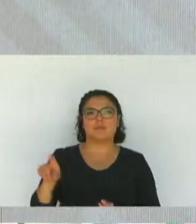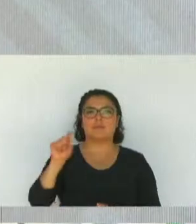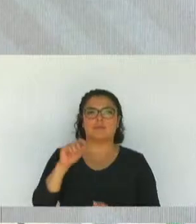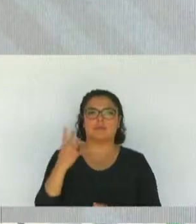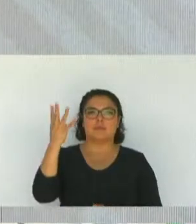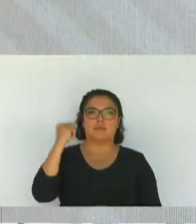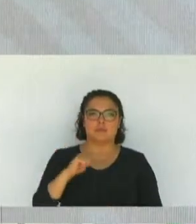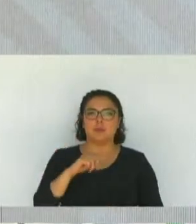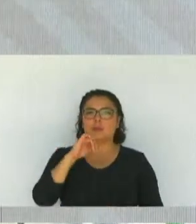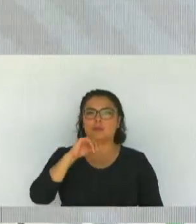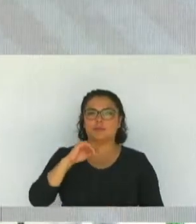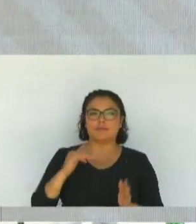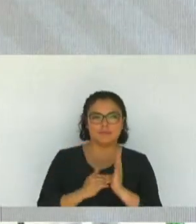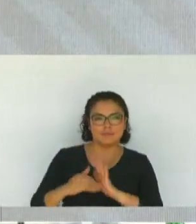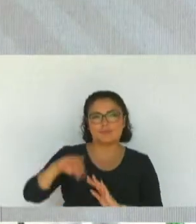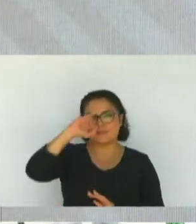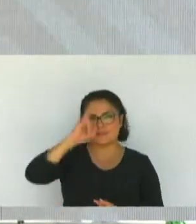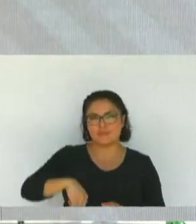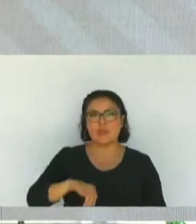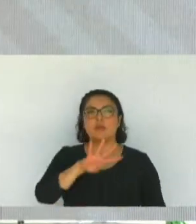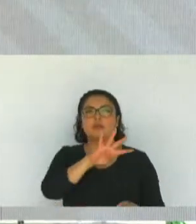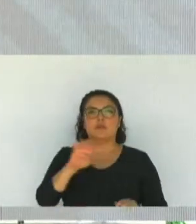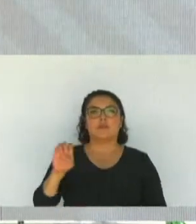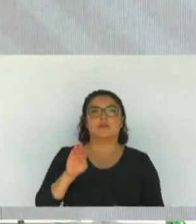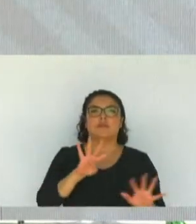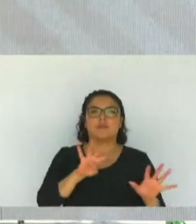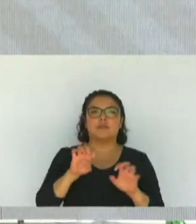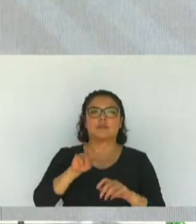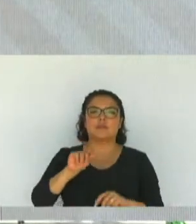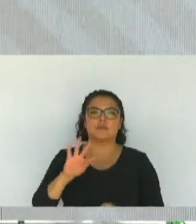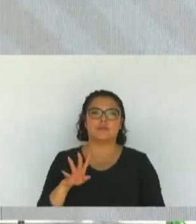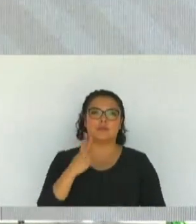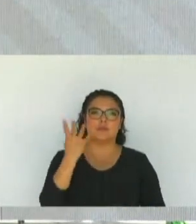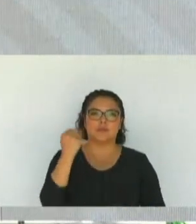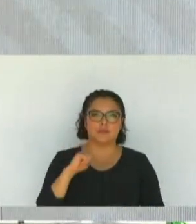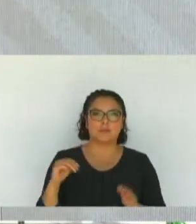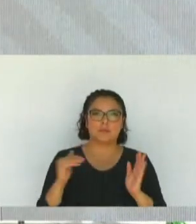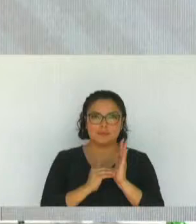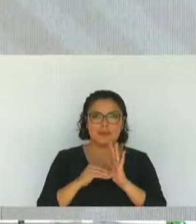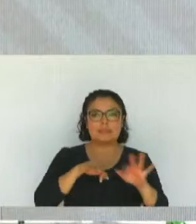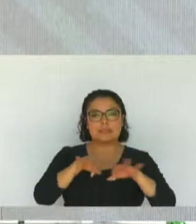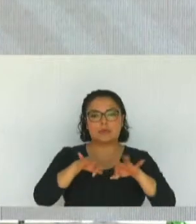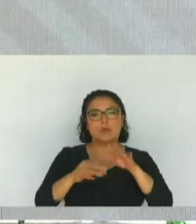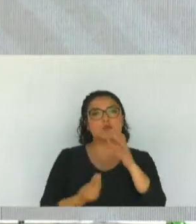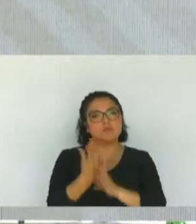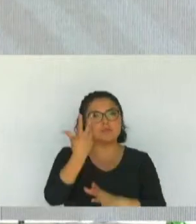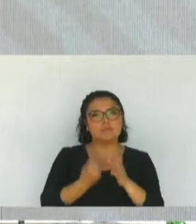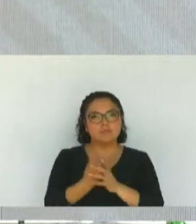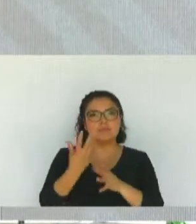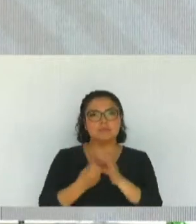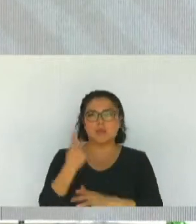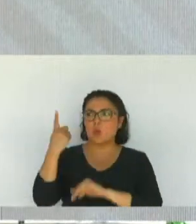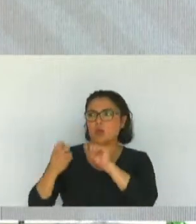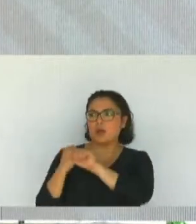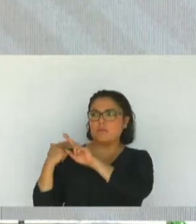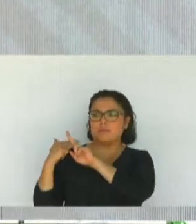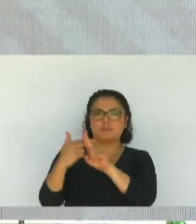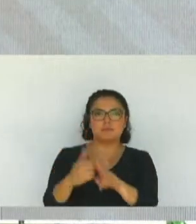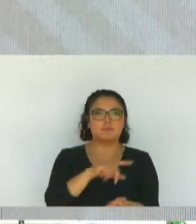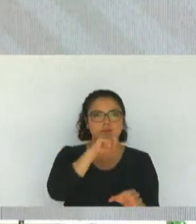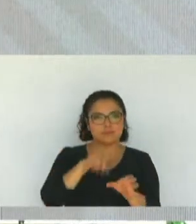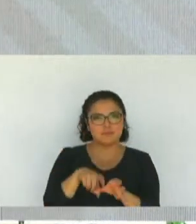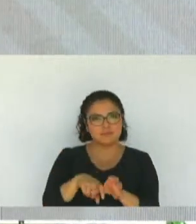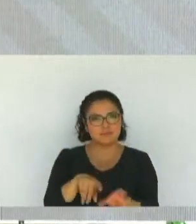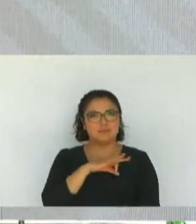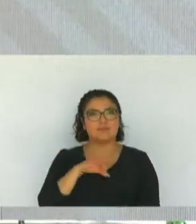historia, 940,000 empleos creados en los últimos 12 meses. El equilibrio y la confianza